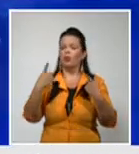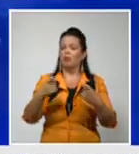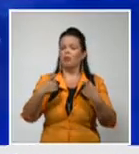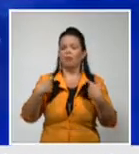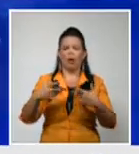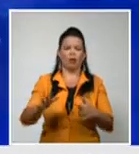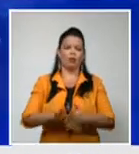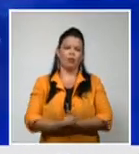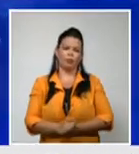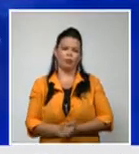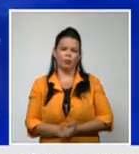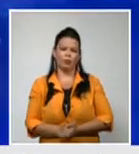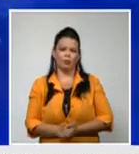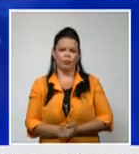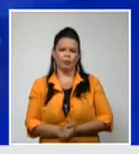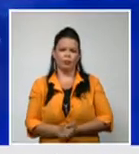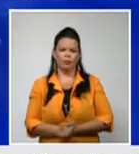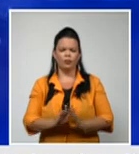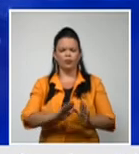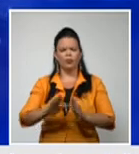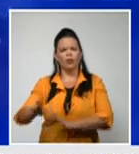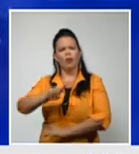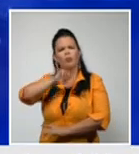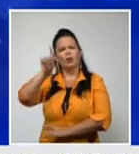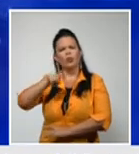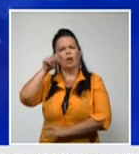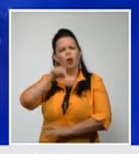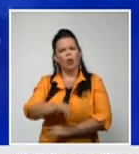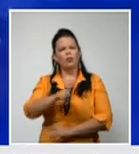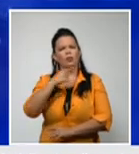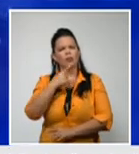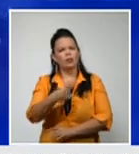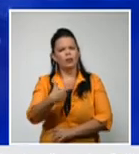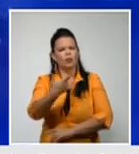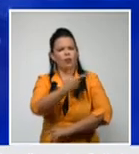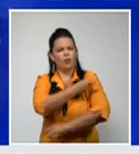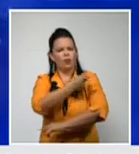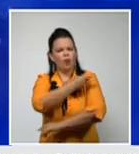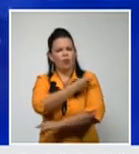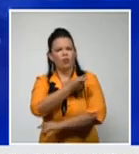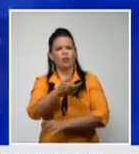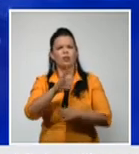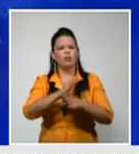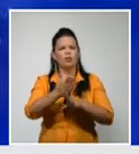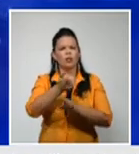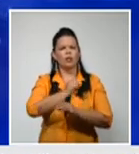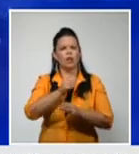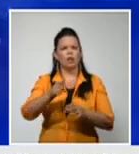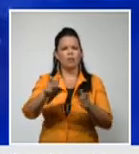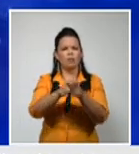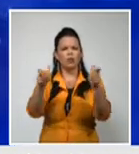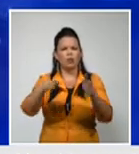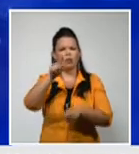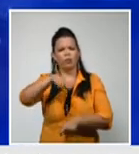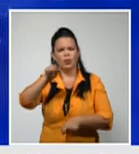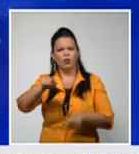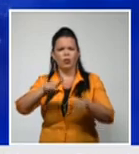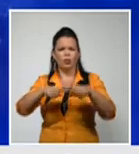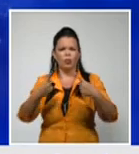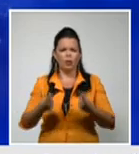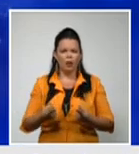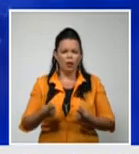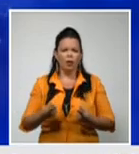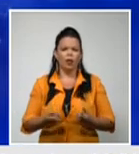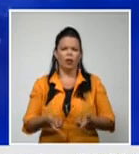que cuando se menciona este tema de inmunidad de rebaño, se trata de inmunizar a la mayor cantidad de personas para que entonces evitar la propagación. Es así, es alcanzar, es